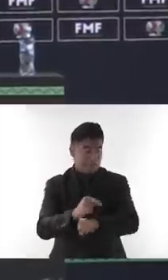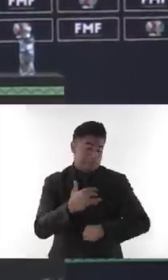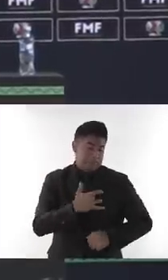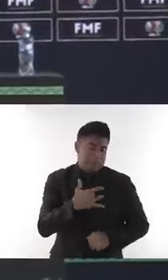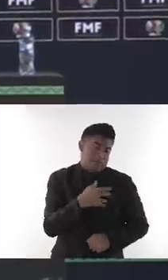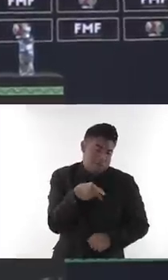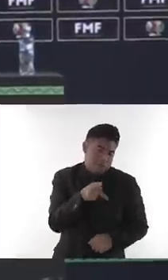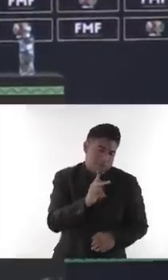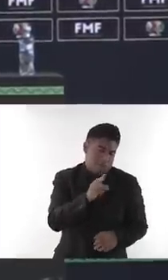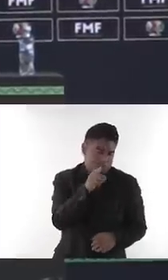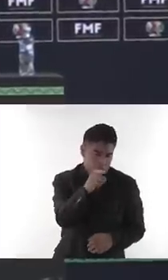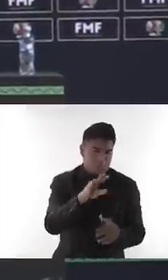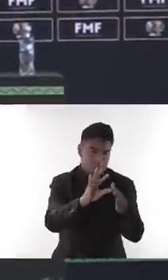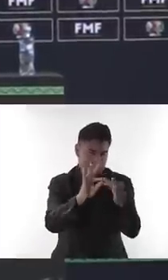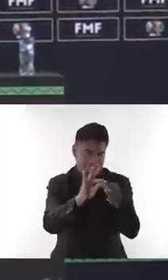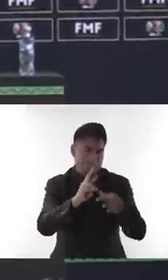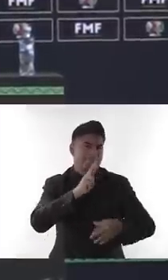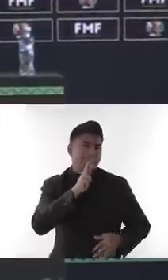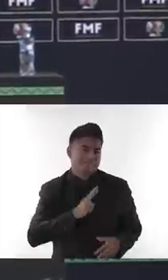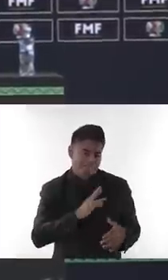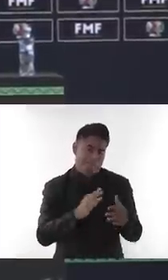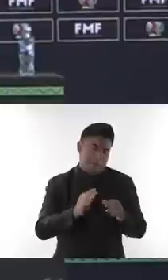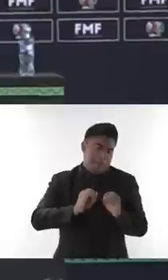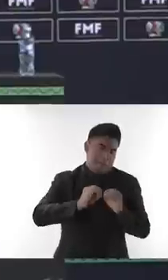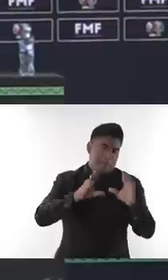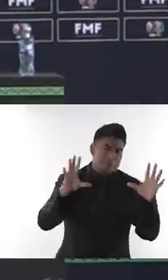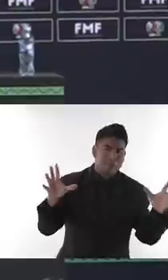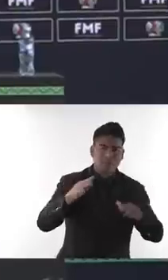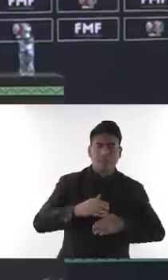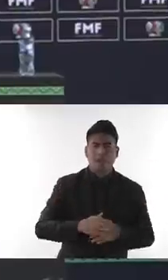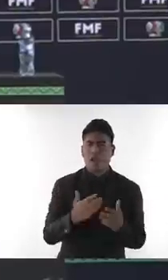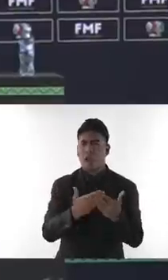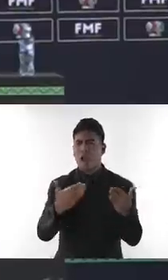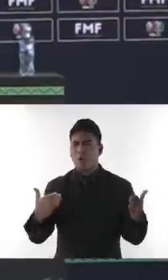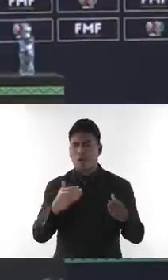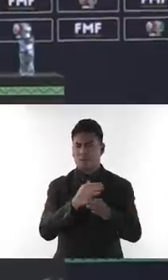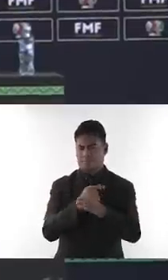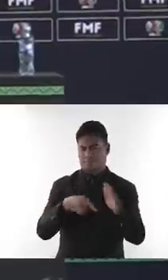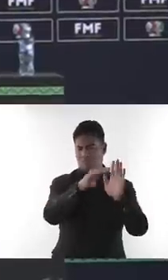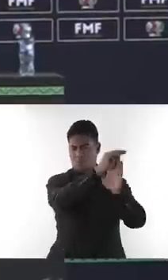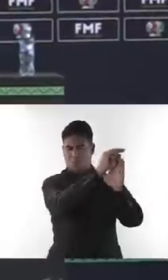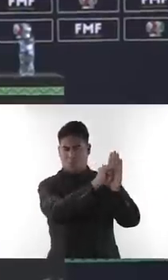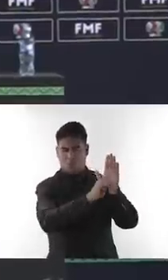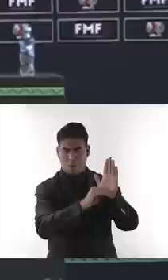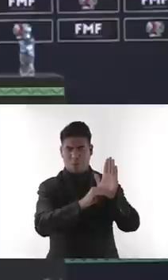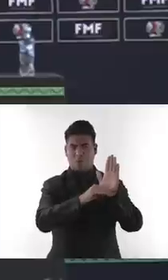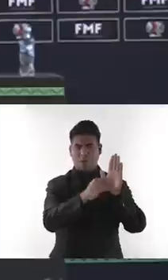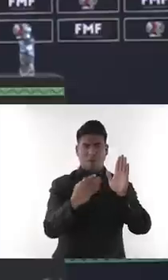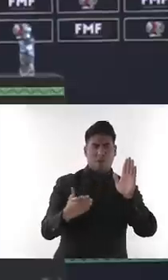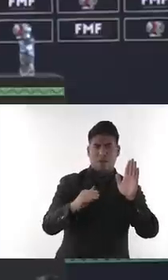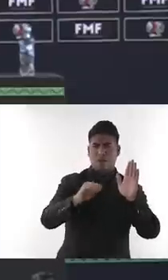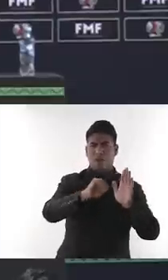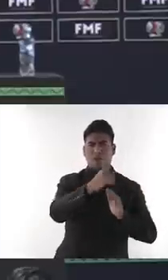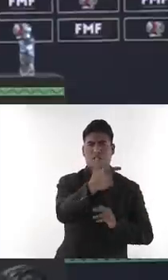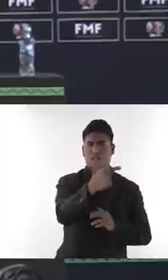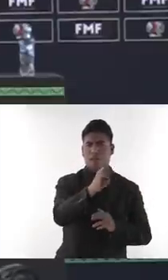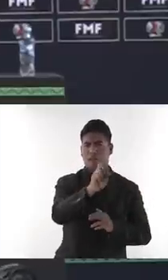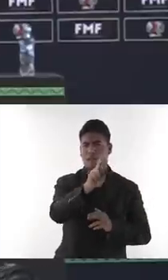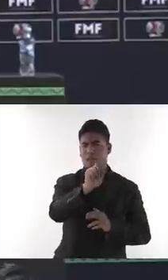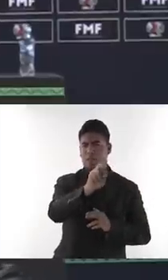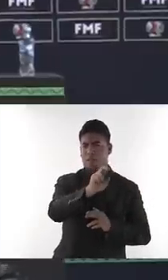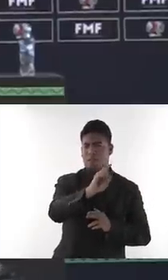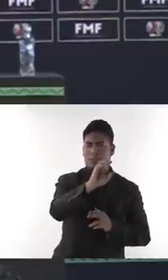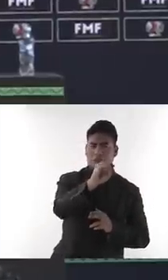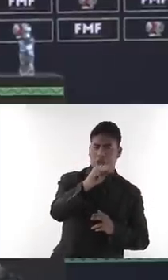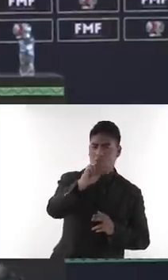tú. Y para John, en cuanto al informe de Gerardo Martino, este sí se entregó, ¿qué tanto